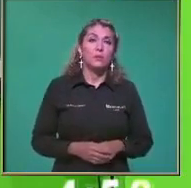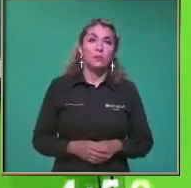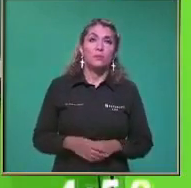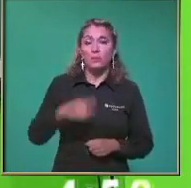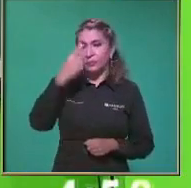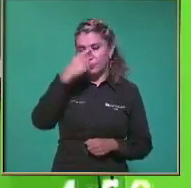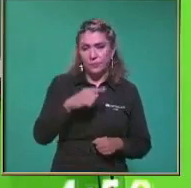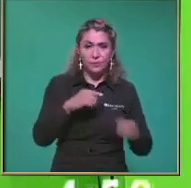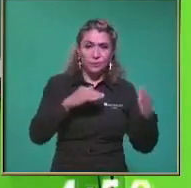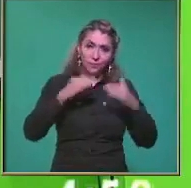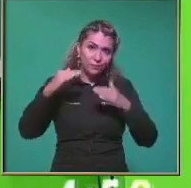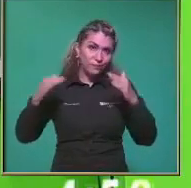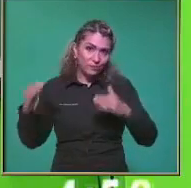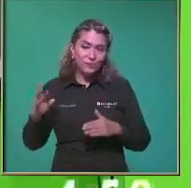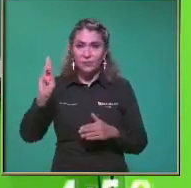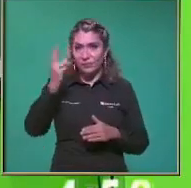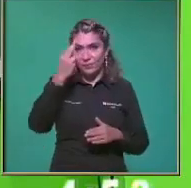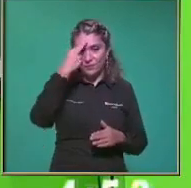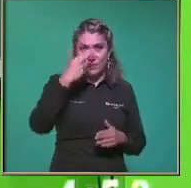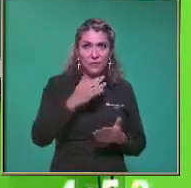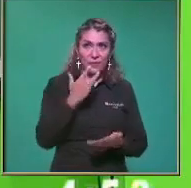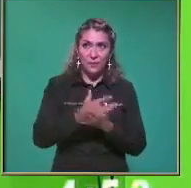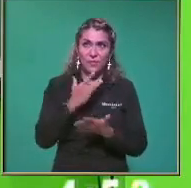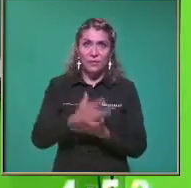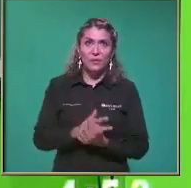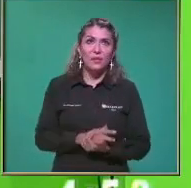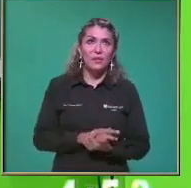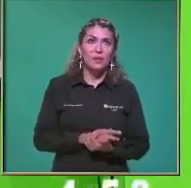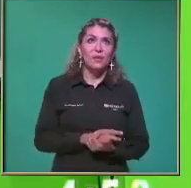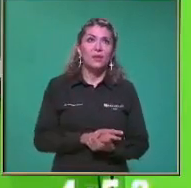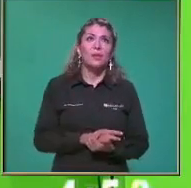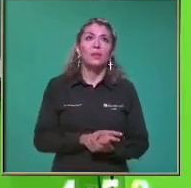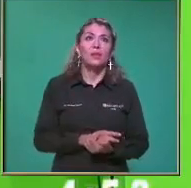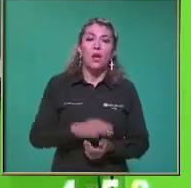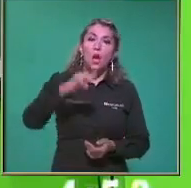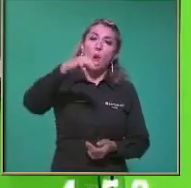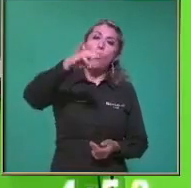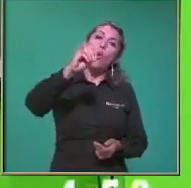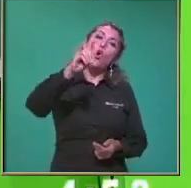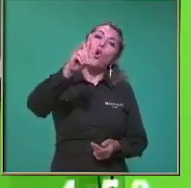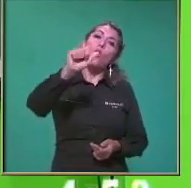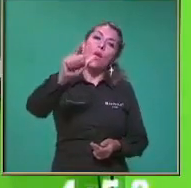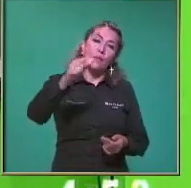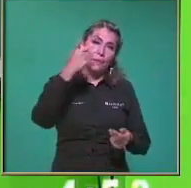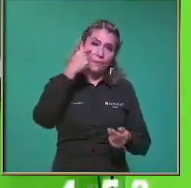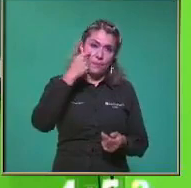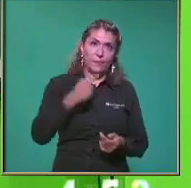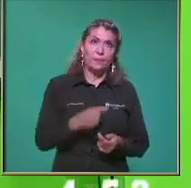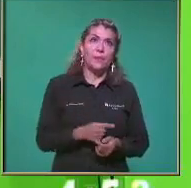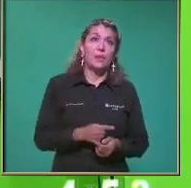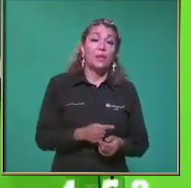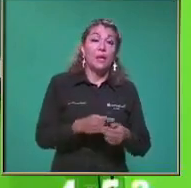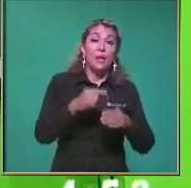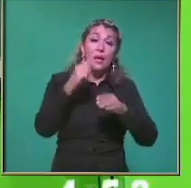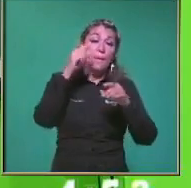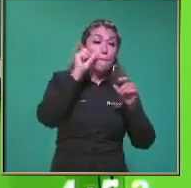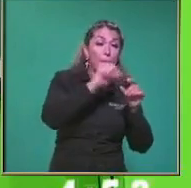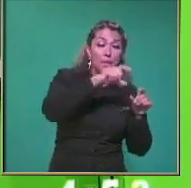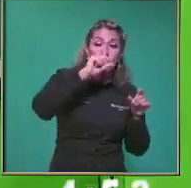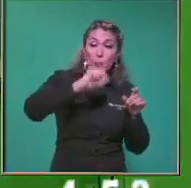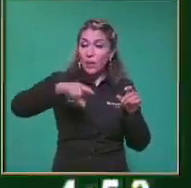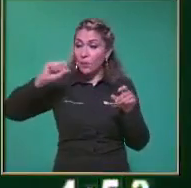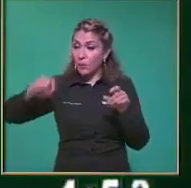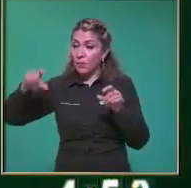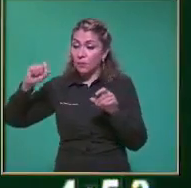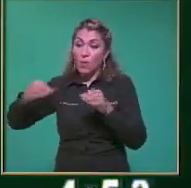sencillo. Vamos a recordar ya nada más qué es la moda. La moda es el dato que más se repite